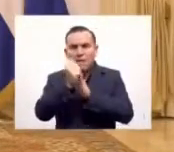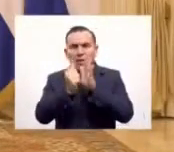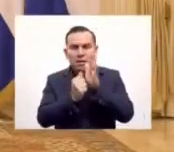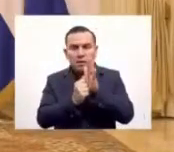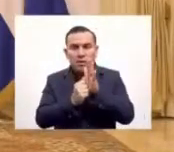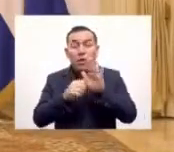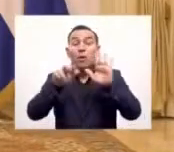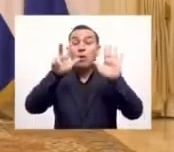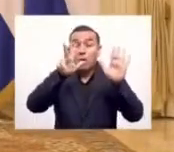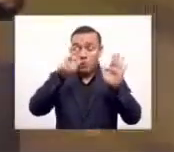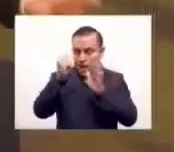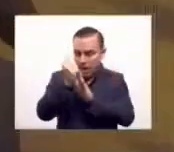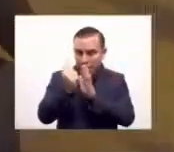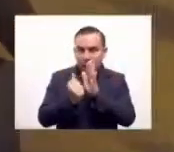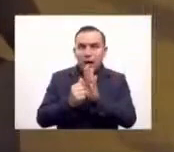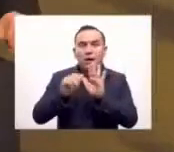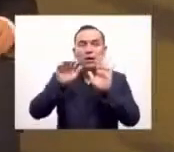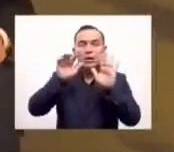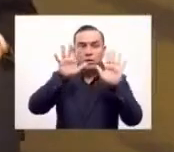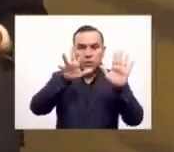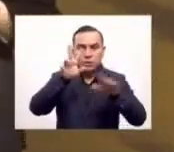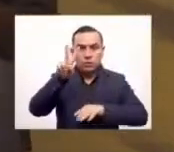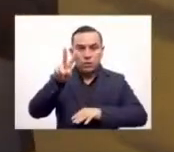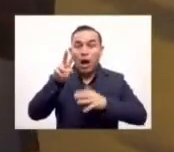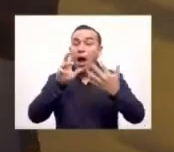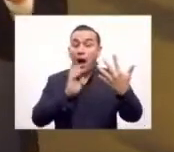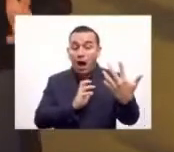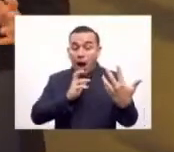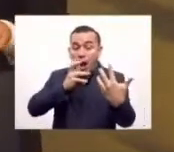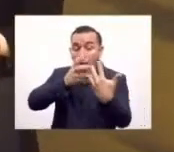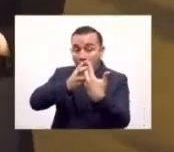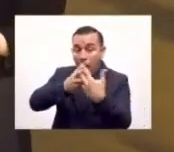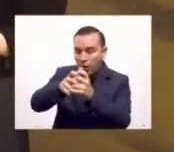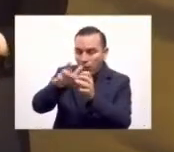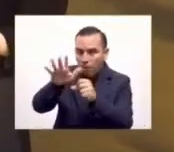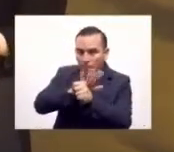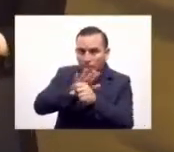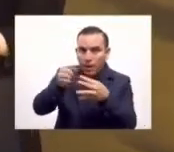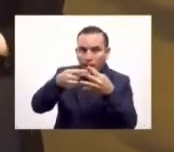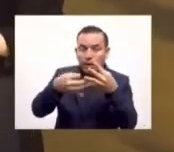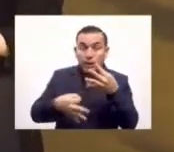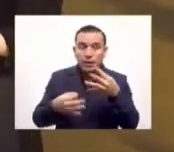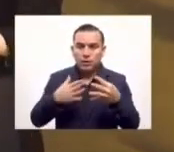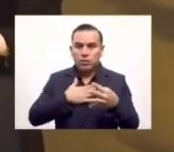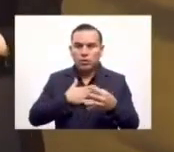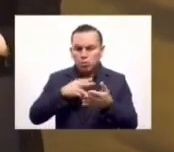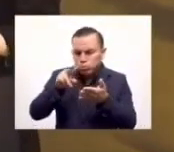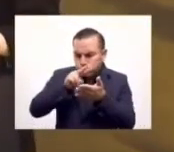los chicos que de repente están ahora estudiando o que están por terminar la carrera,